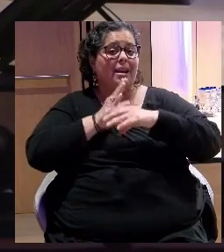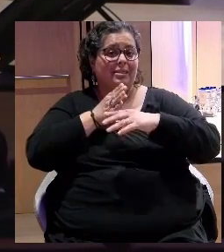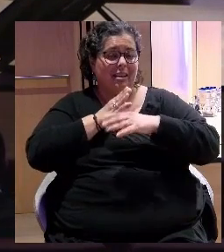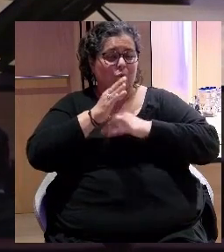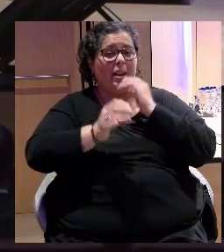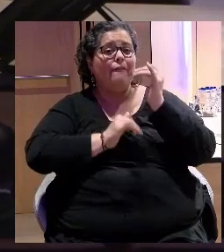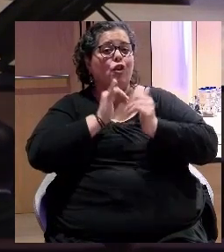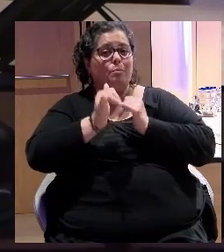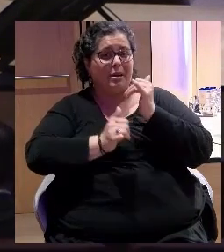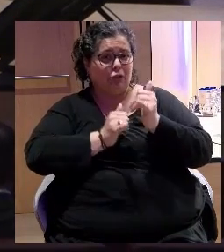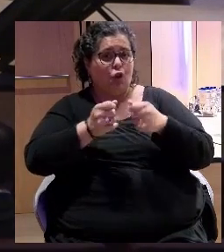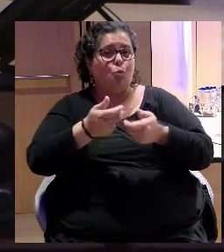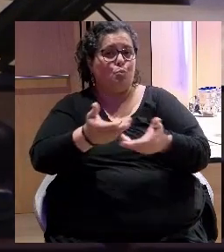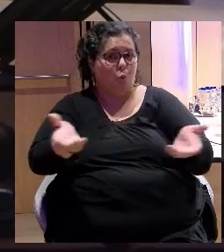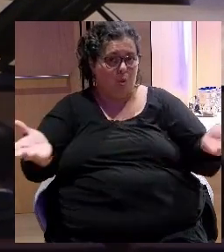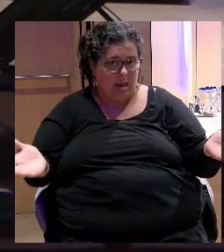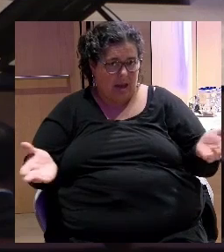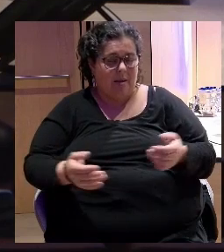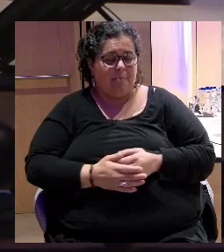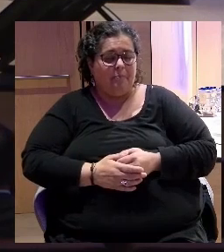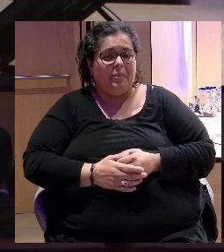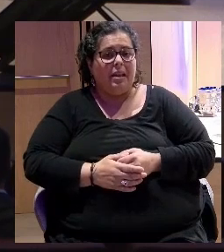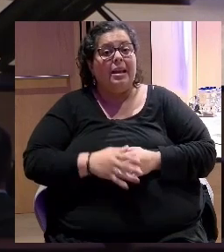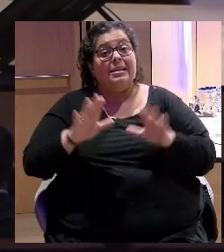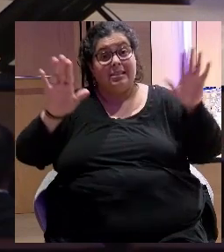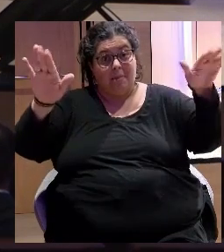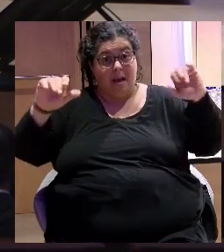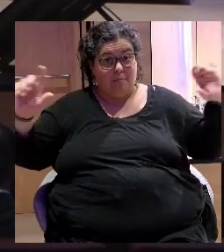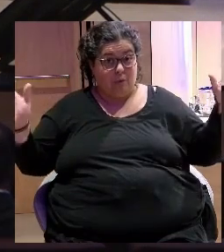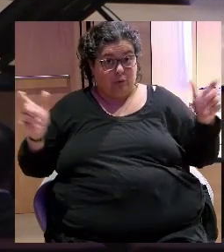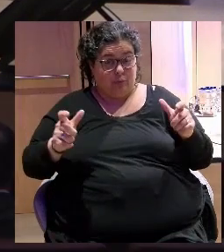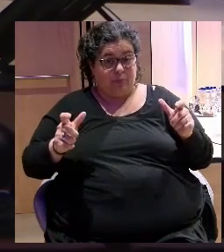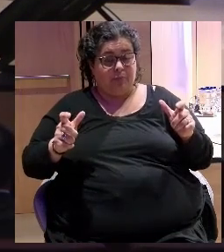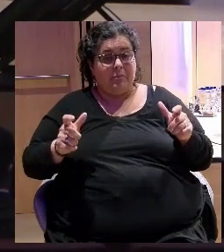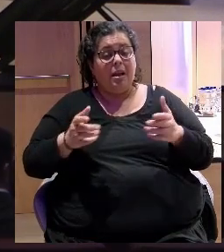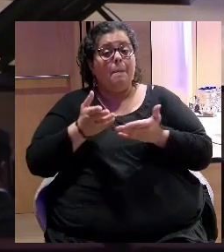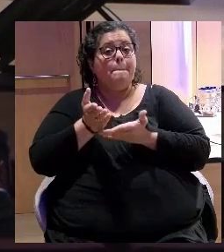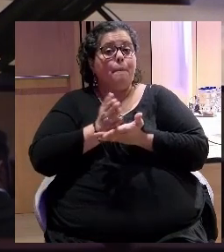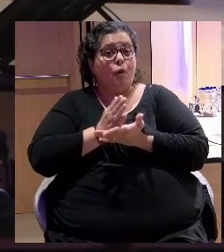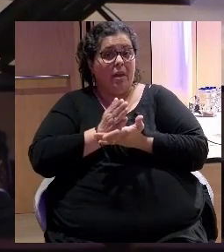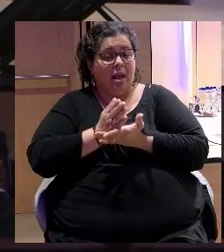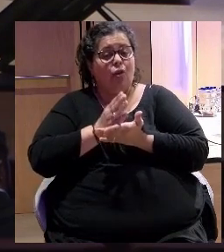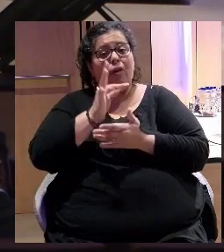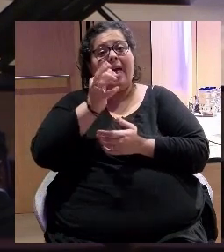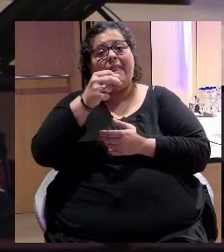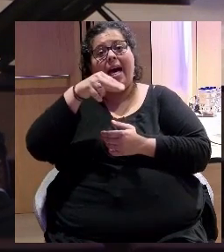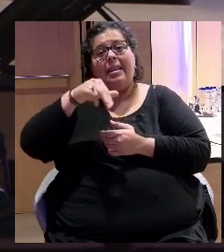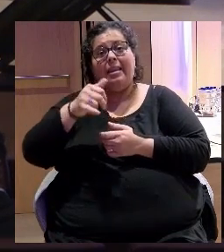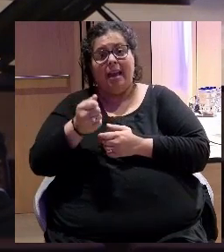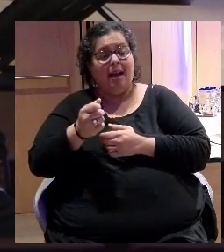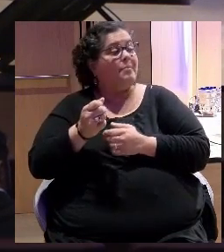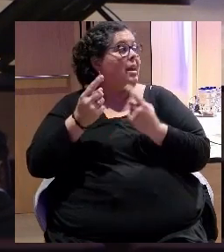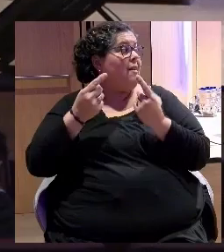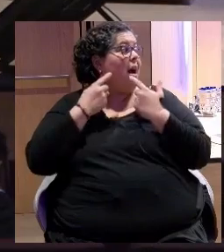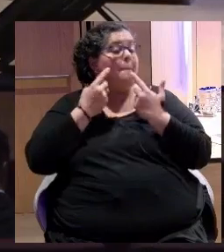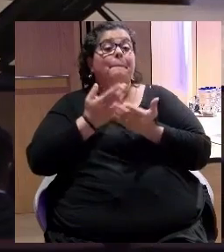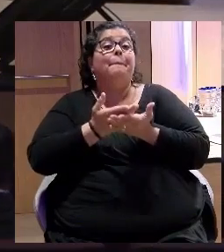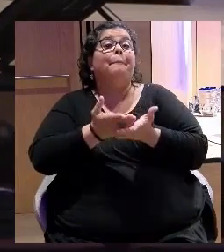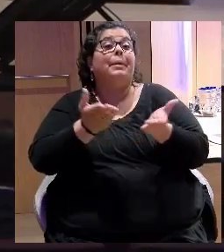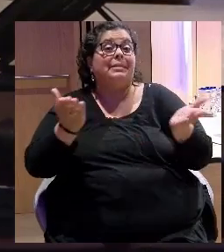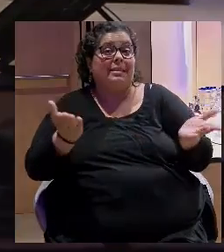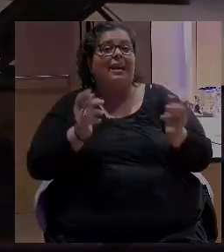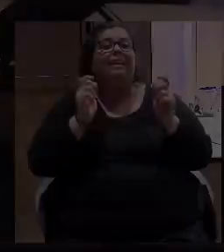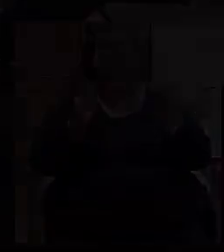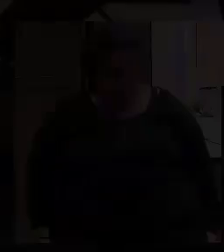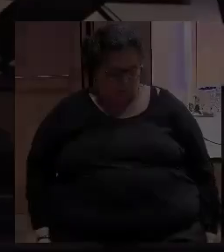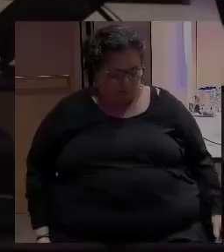información pública. Convocamos al escenario a la moderadora Tania da Rosa, quien va a presentar a los